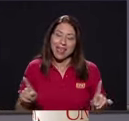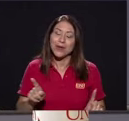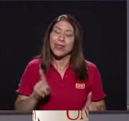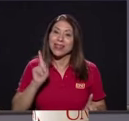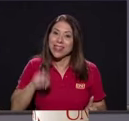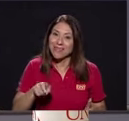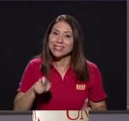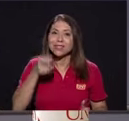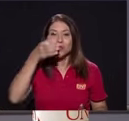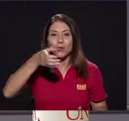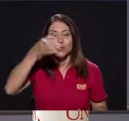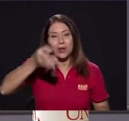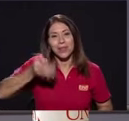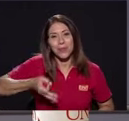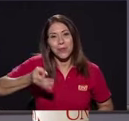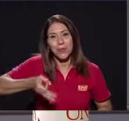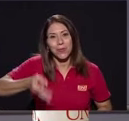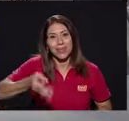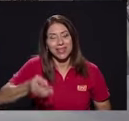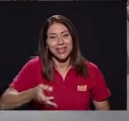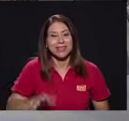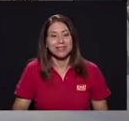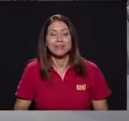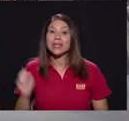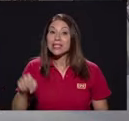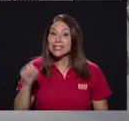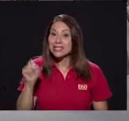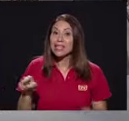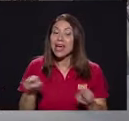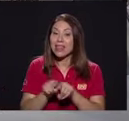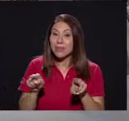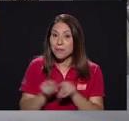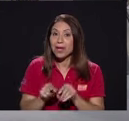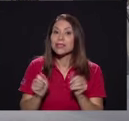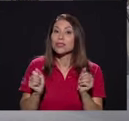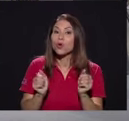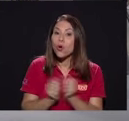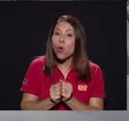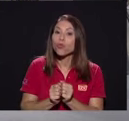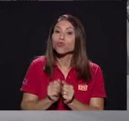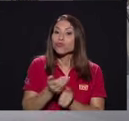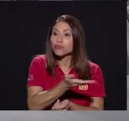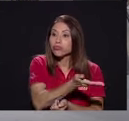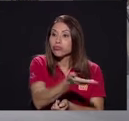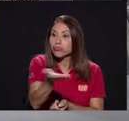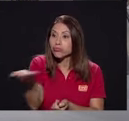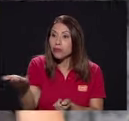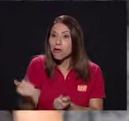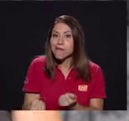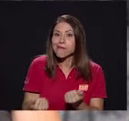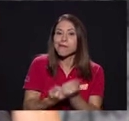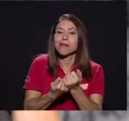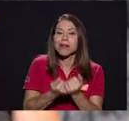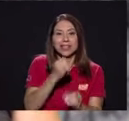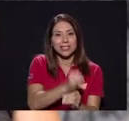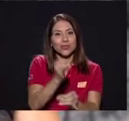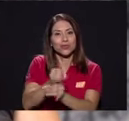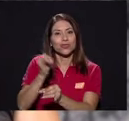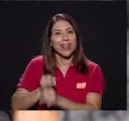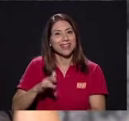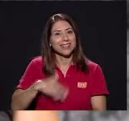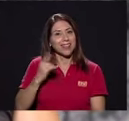nos pero interesa. debe ser una cultura como de todos los días, ¿no es así? Sí, además con ese insumo de la ciudadanía crítica, la institucionalidad se obliga a ser